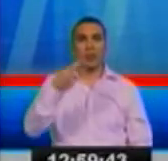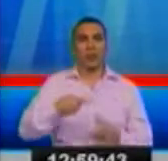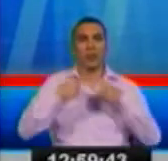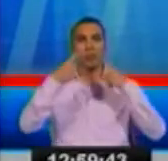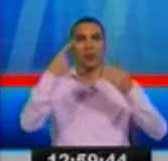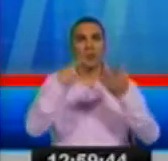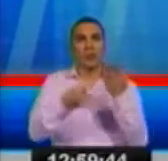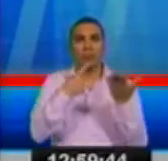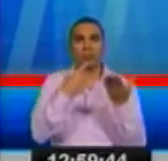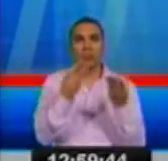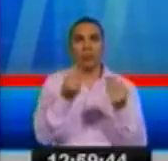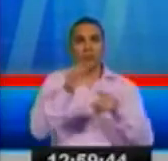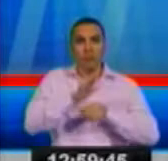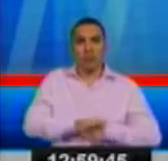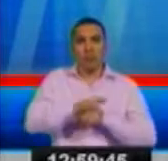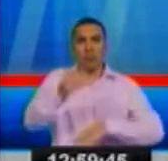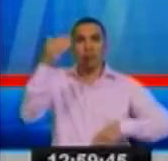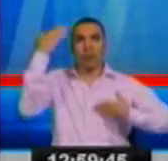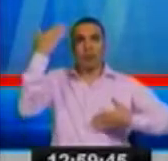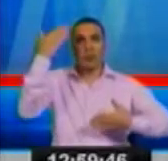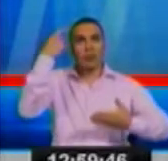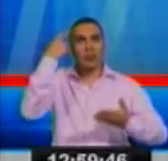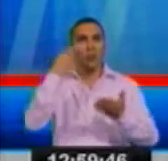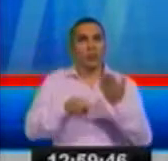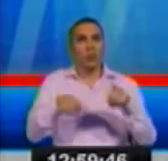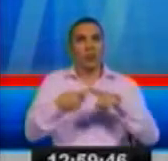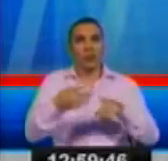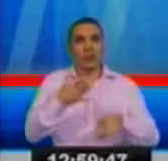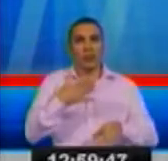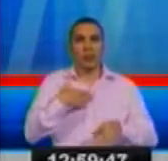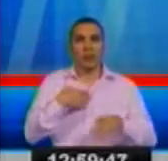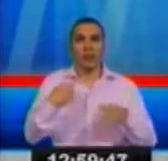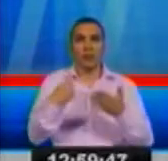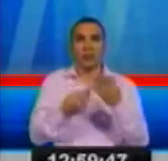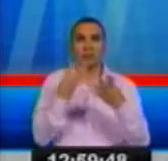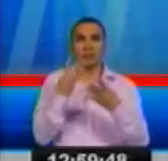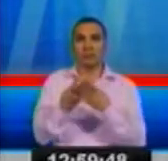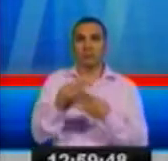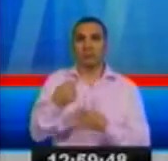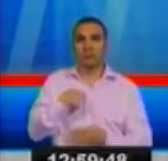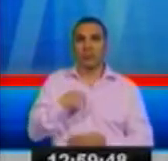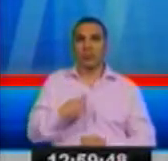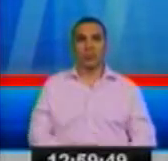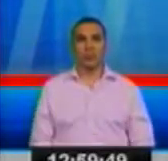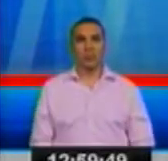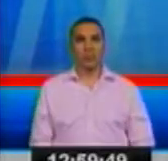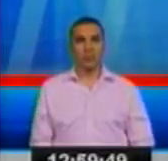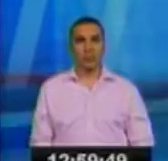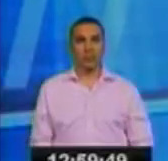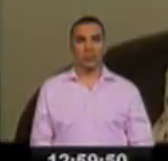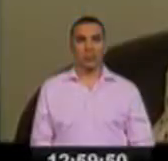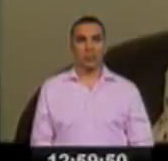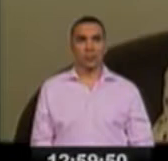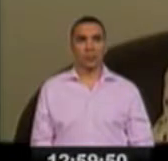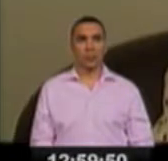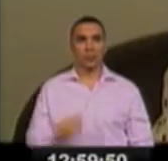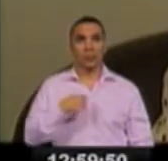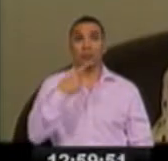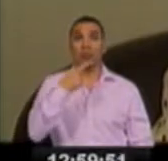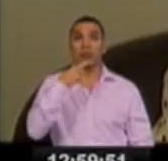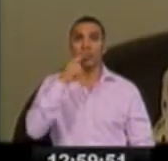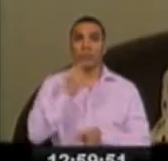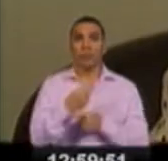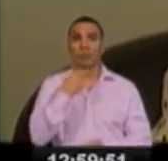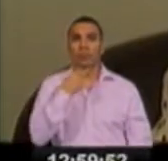que fue sometida a presiones políticas mientras estuvo cumpliendo la sentencia. O sea, se lo dijo verbalmente